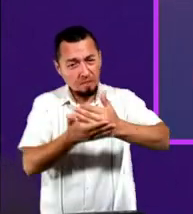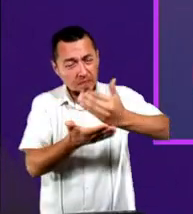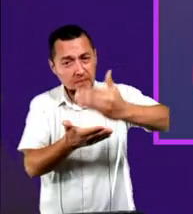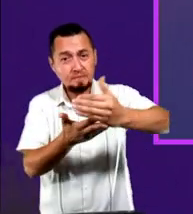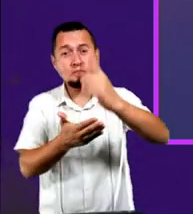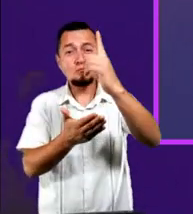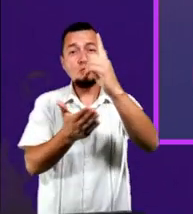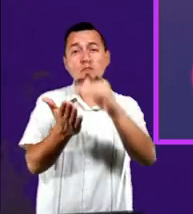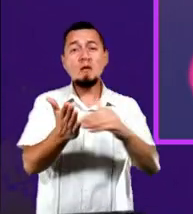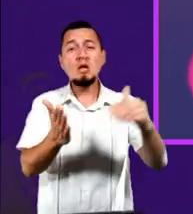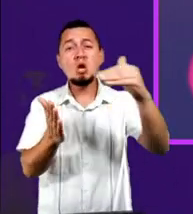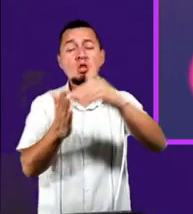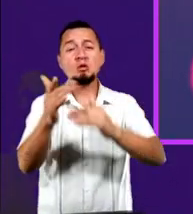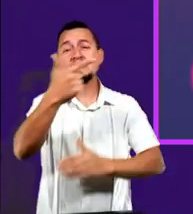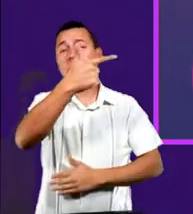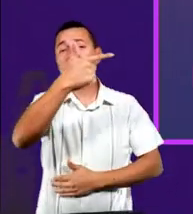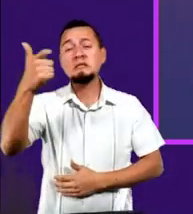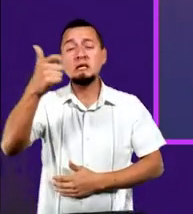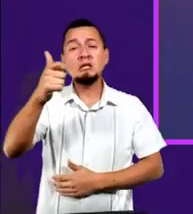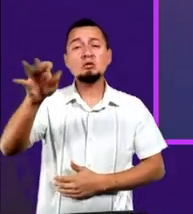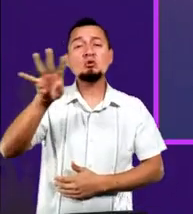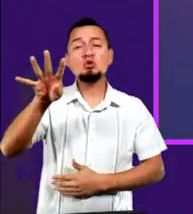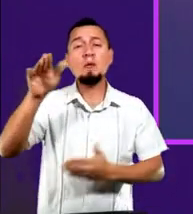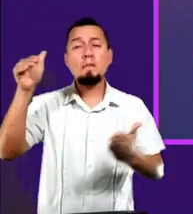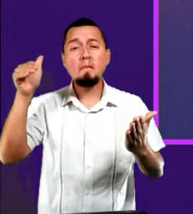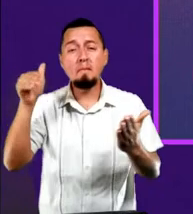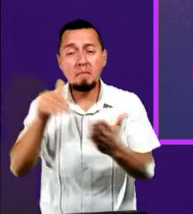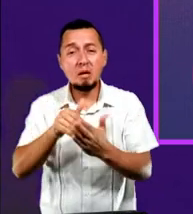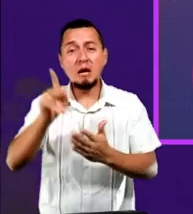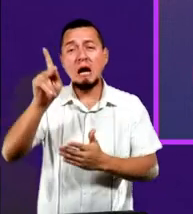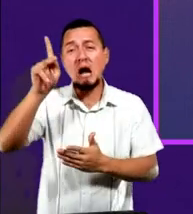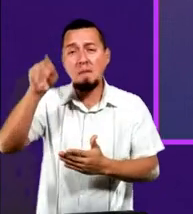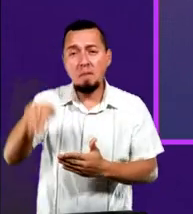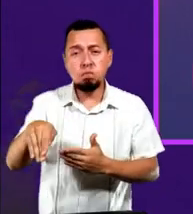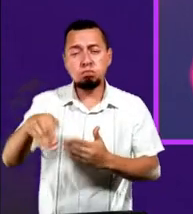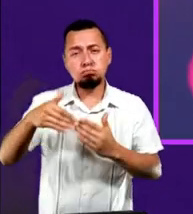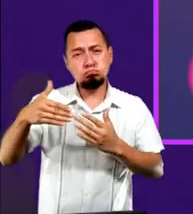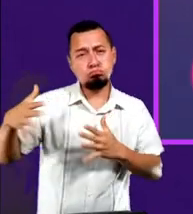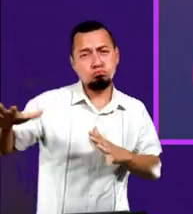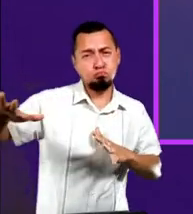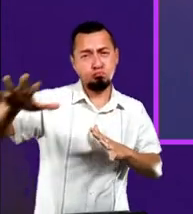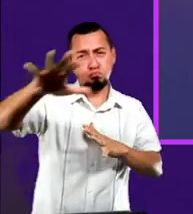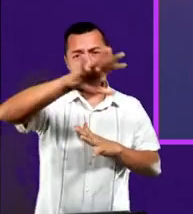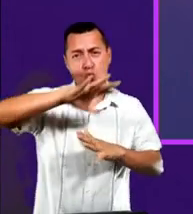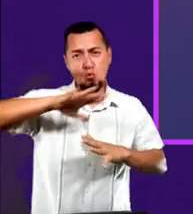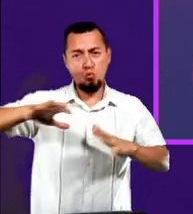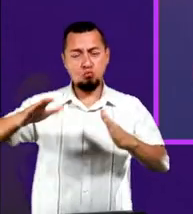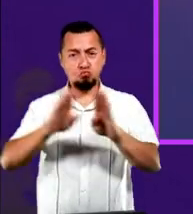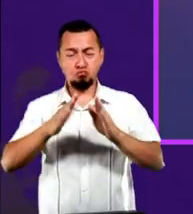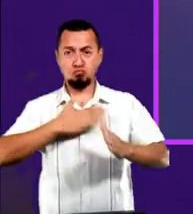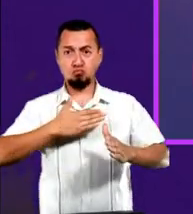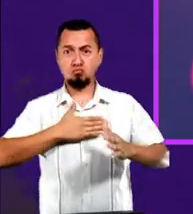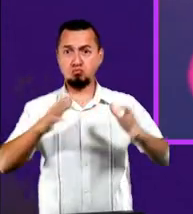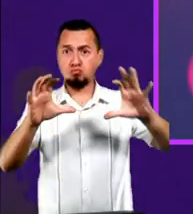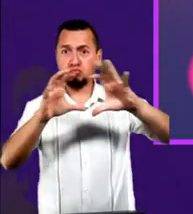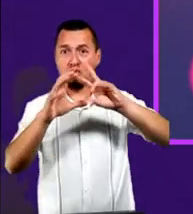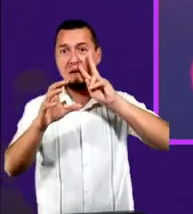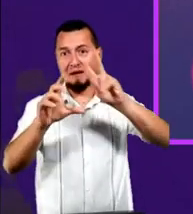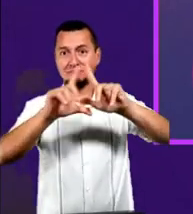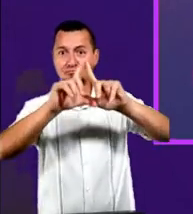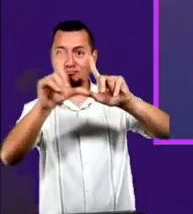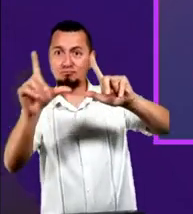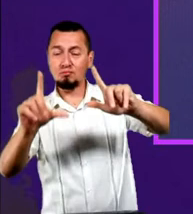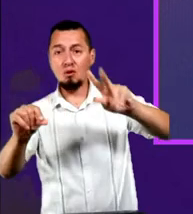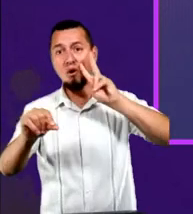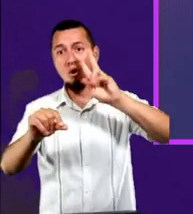1,719,000 kilómetros cuadrados. Comprende, pueden ver ustedes todo el estado de California en el límite